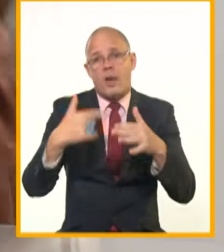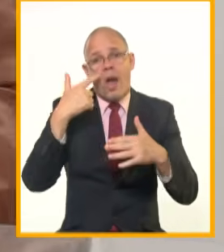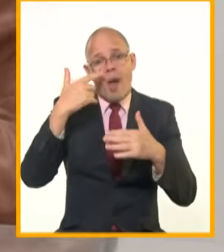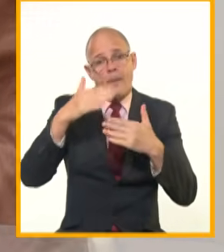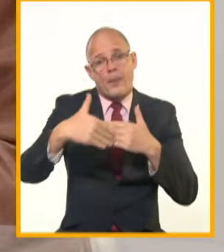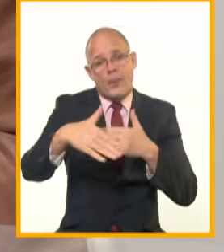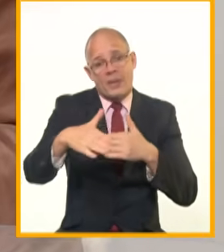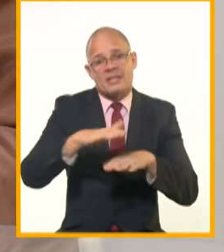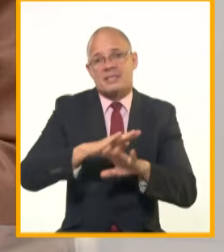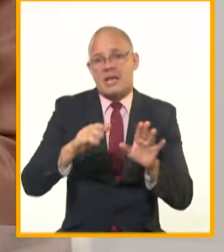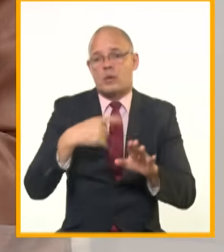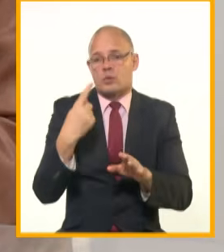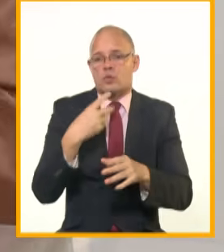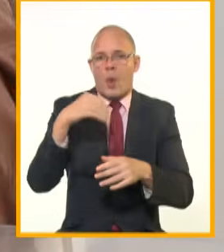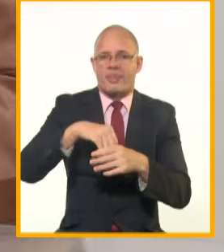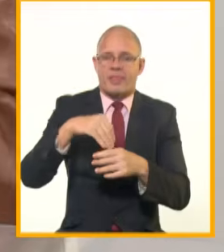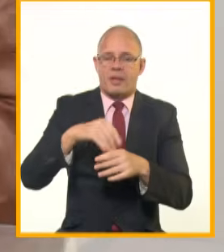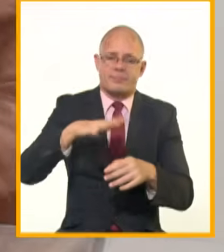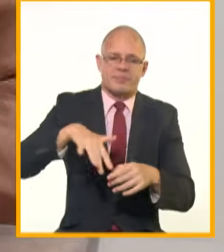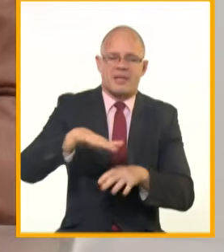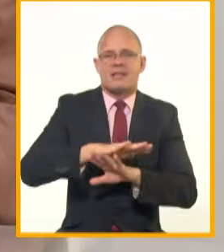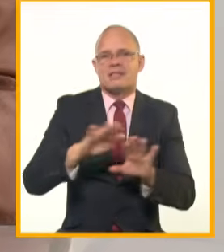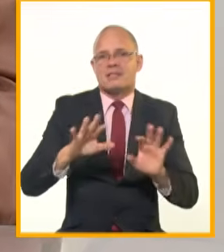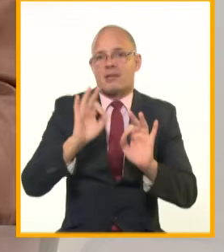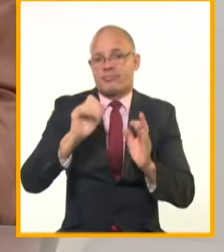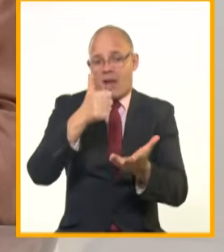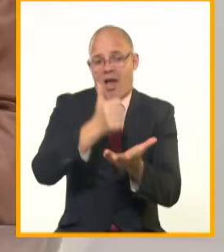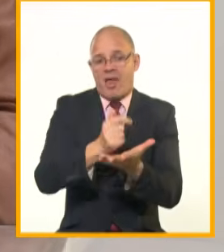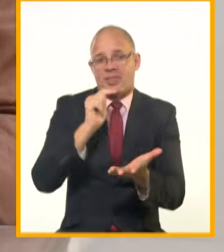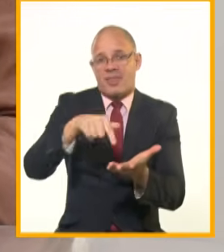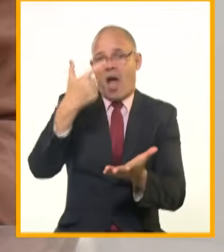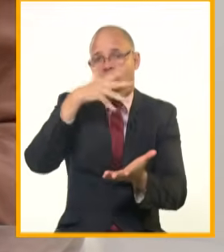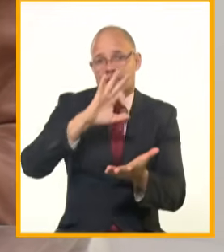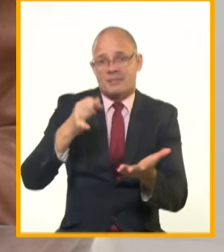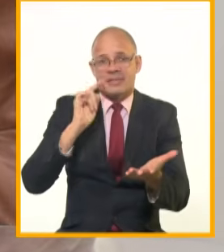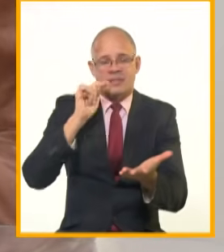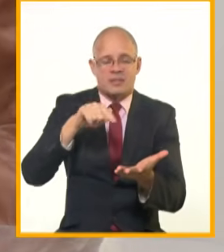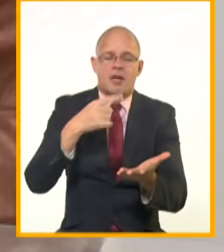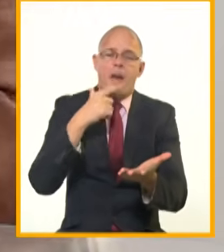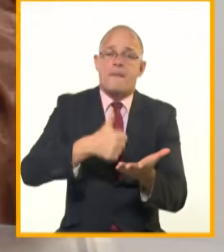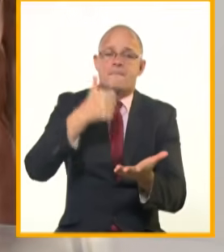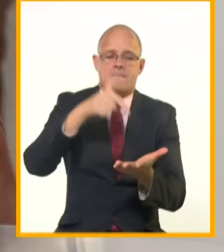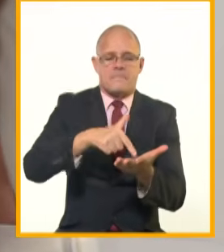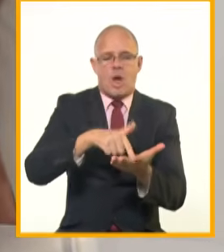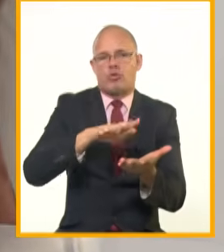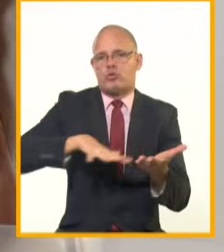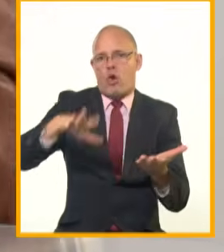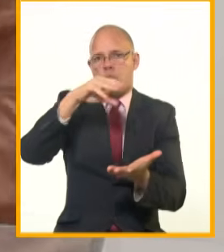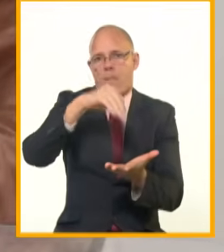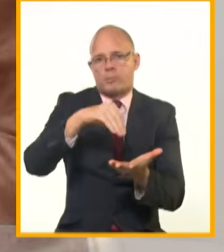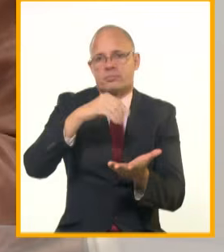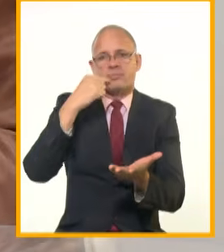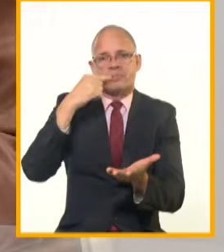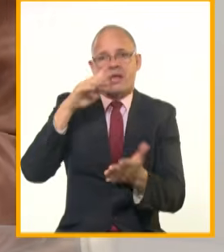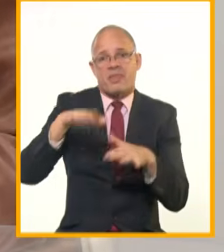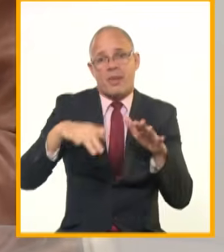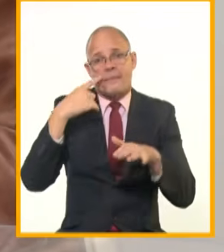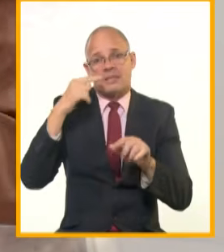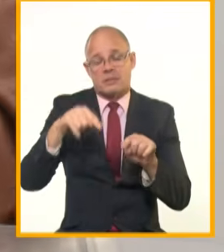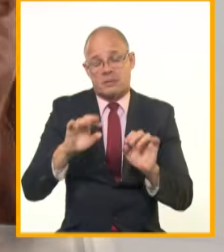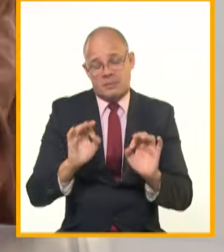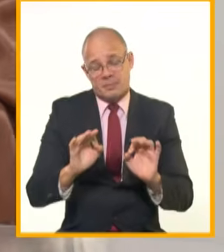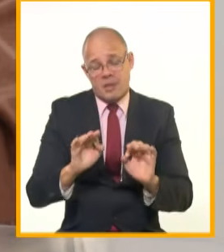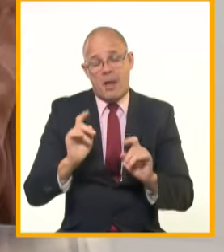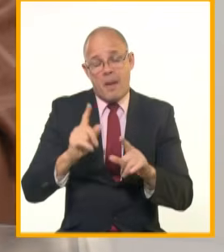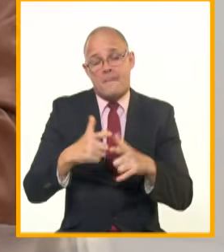nuestro hospital provincial Cielo Redondo sea el que ocupe ese lugar y bueno, seguir atendiendo, sobre todo el programa materno